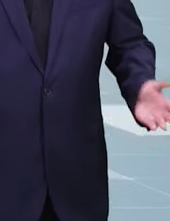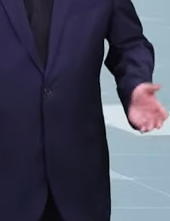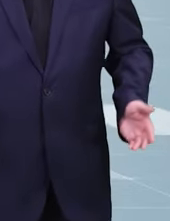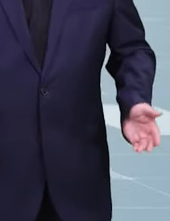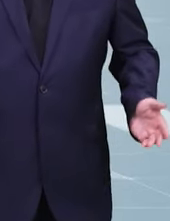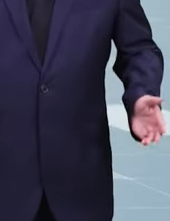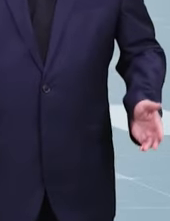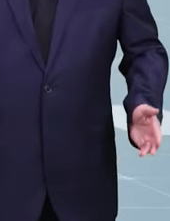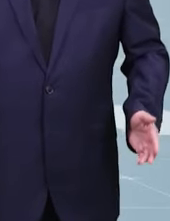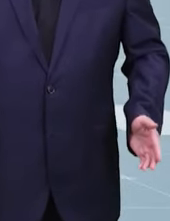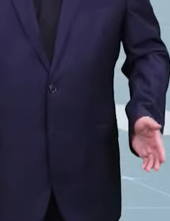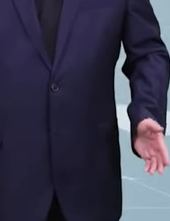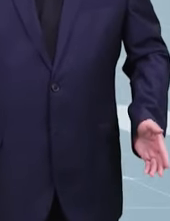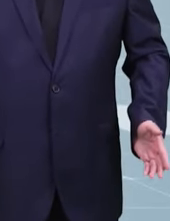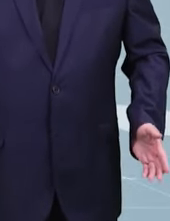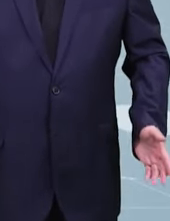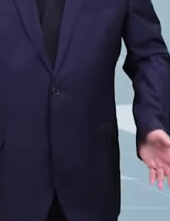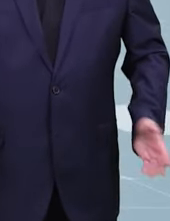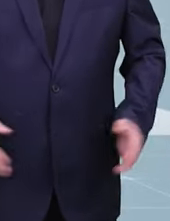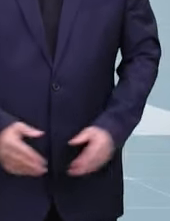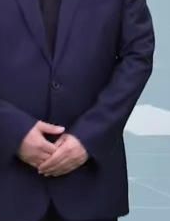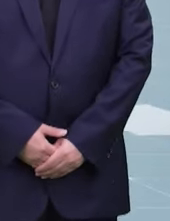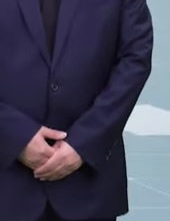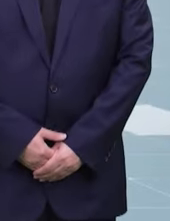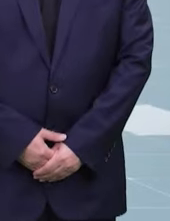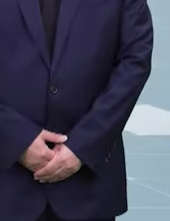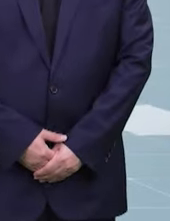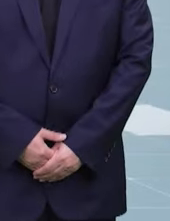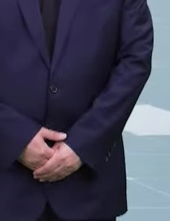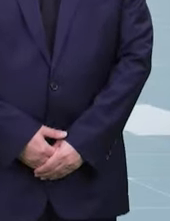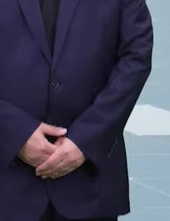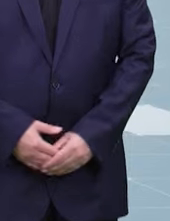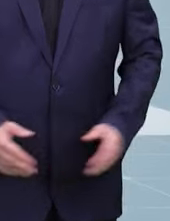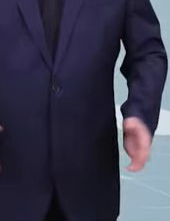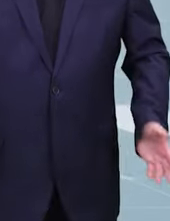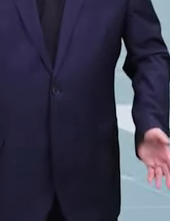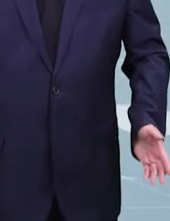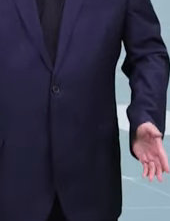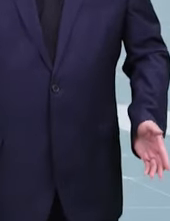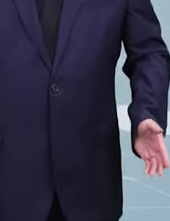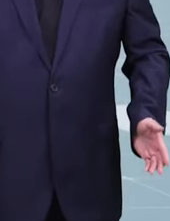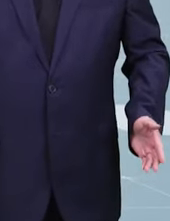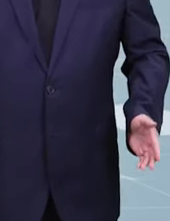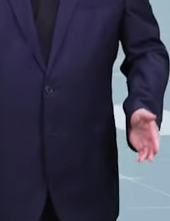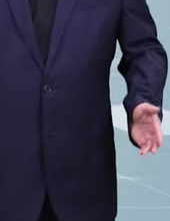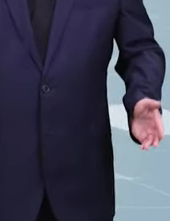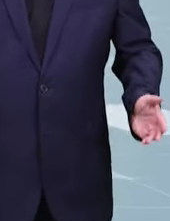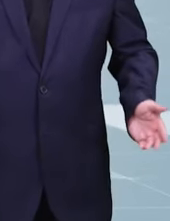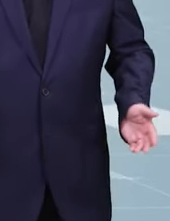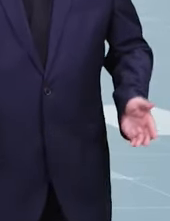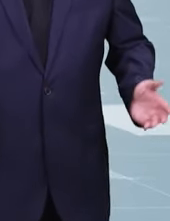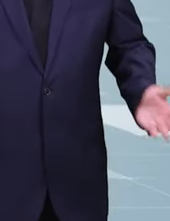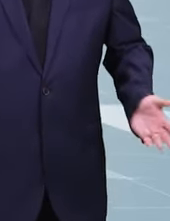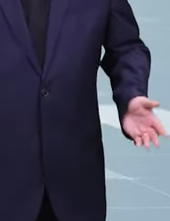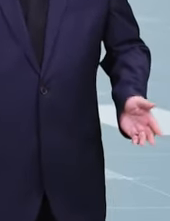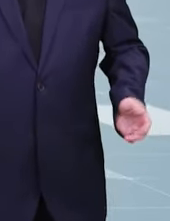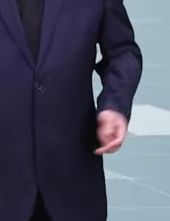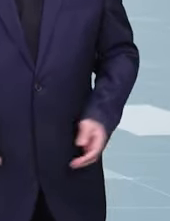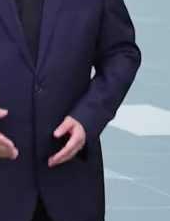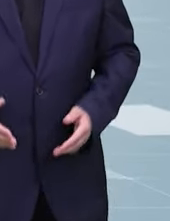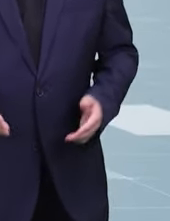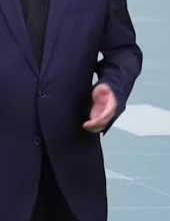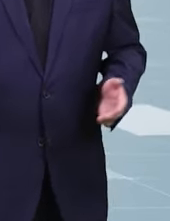fundacionales mejorarán en gran meda la productividad de los trabajadores humanos y Ah en su tiempo la predicción